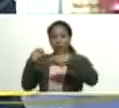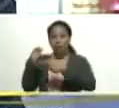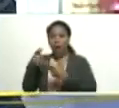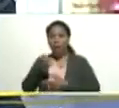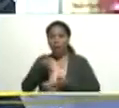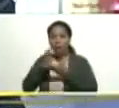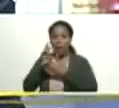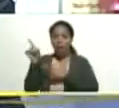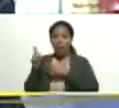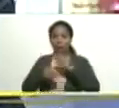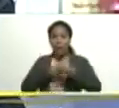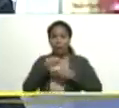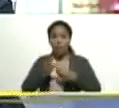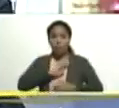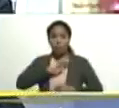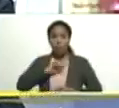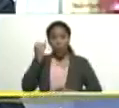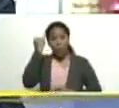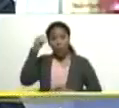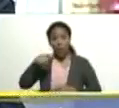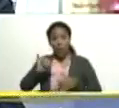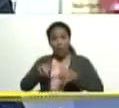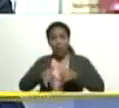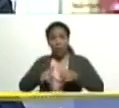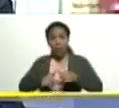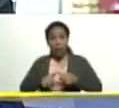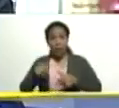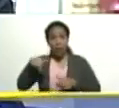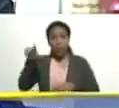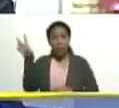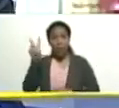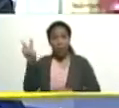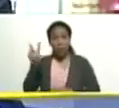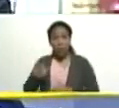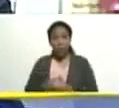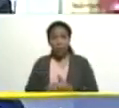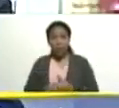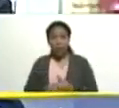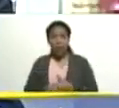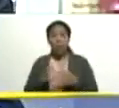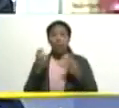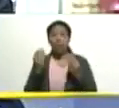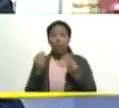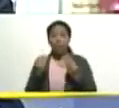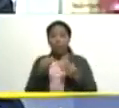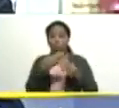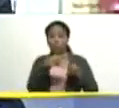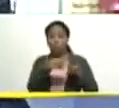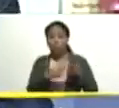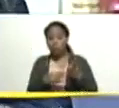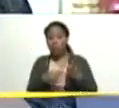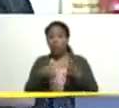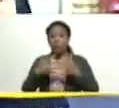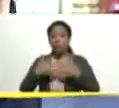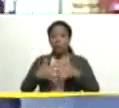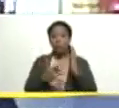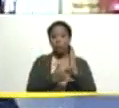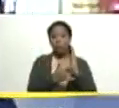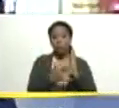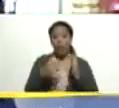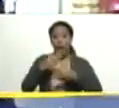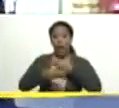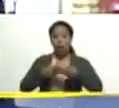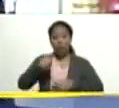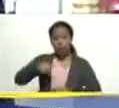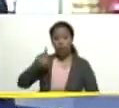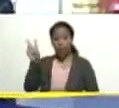con metalmecánica nacional, con sistemas de control nacional, con equipos desarrollados por ingenieros venezolanos que, visto el